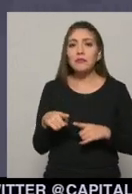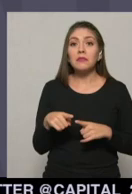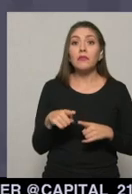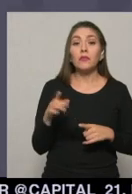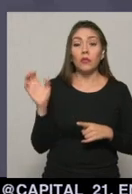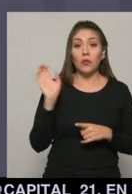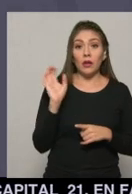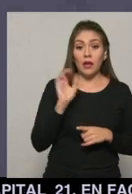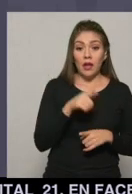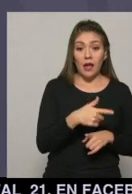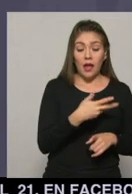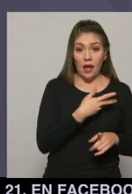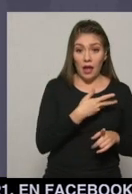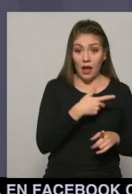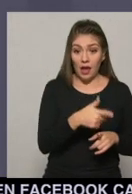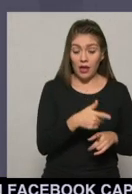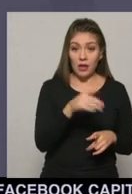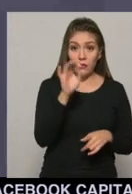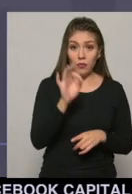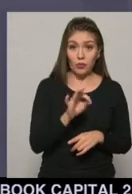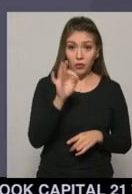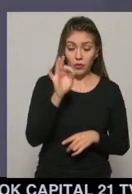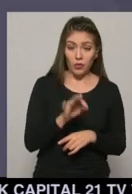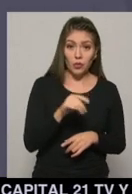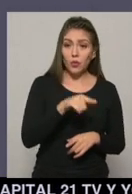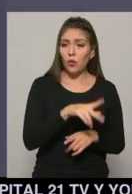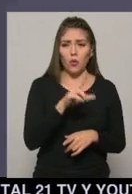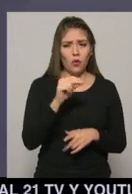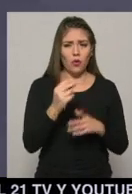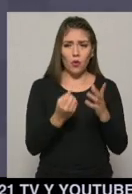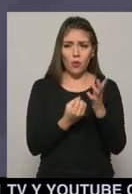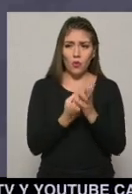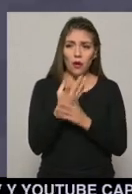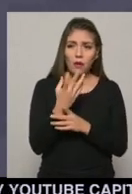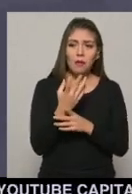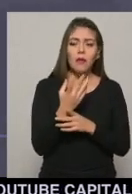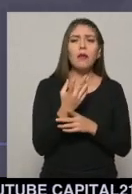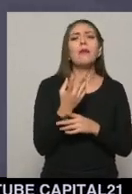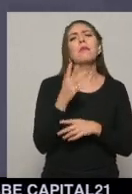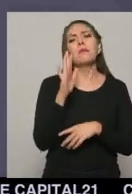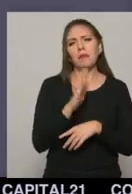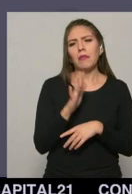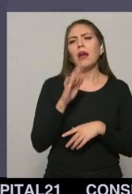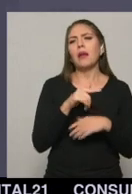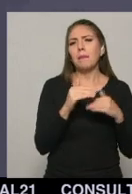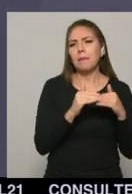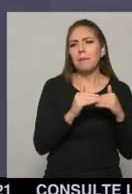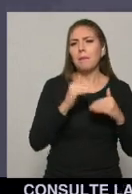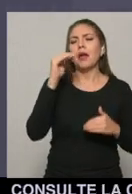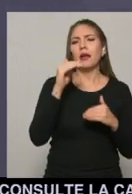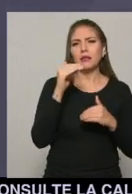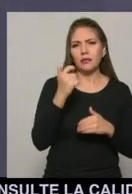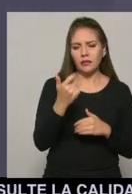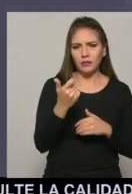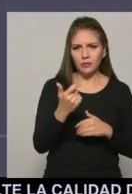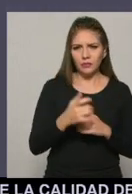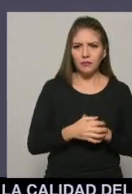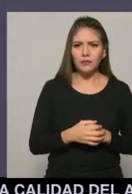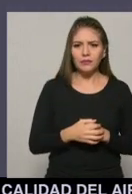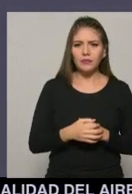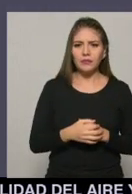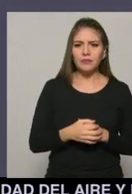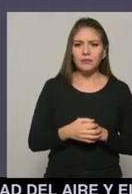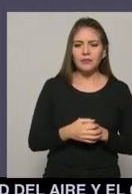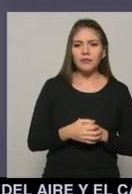vez que tengan estos impuestos, que no son nuevos ni especiales, pues lo más seguro es que se incremente el precio. No, totalmente, así que quienes tenían